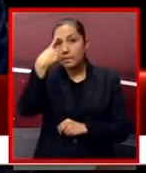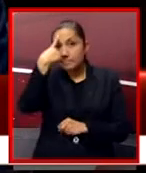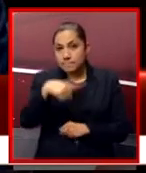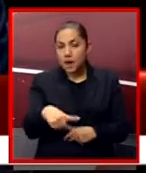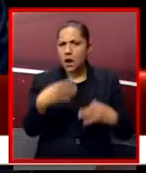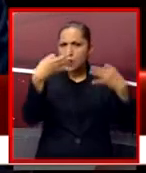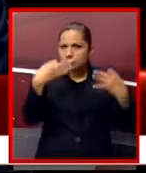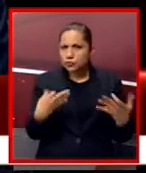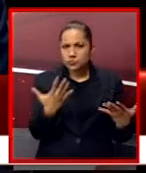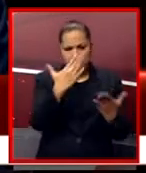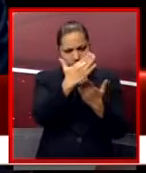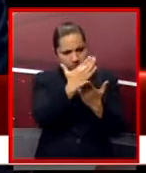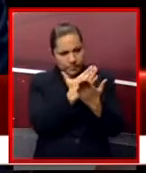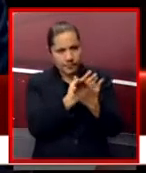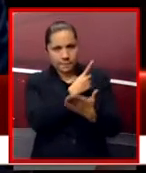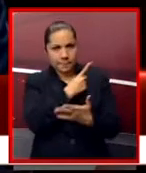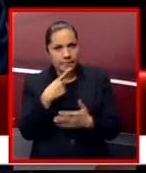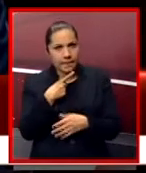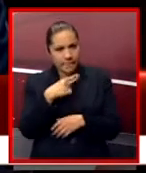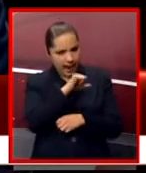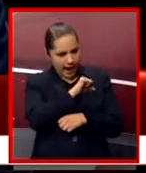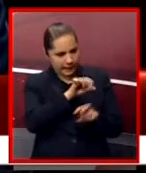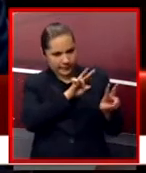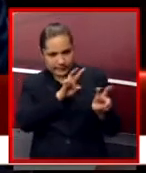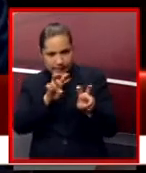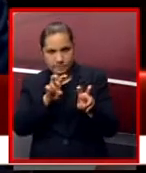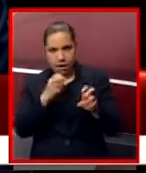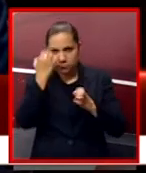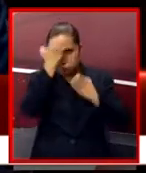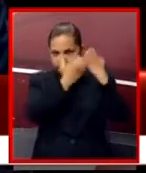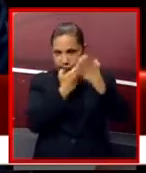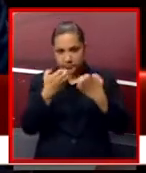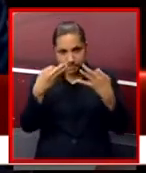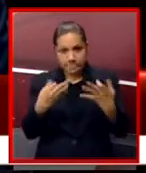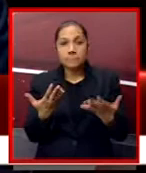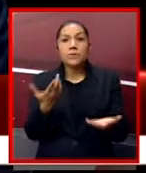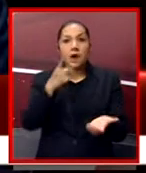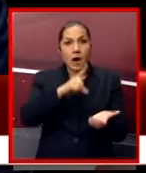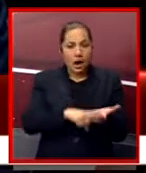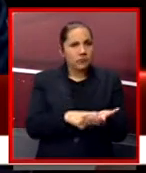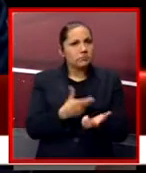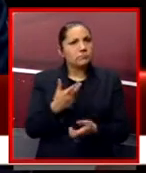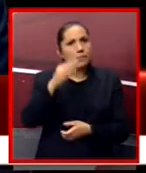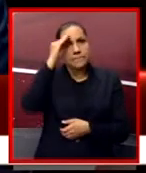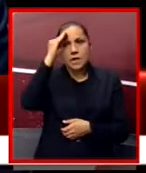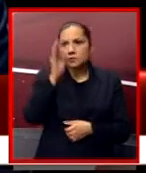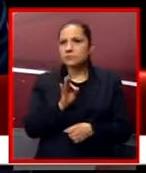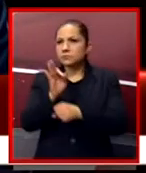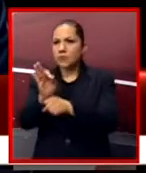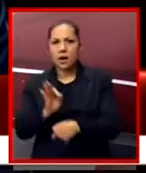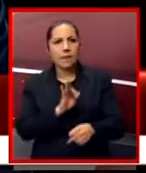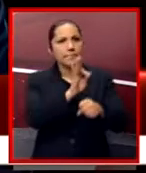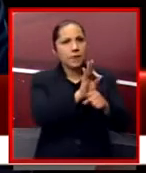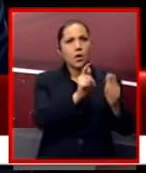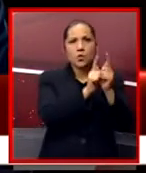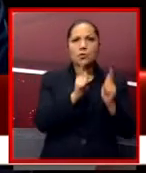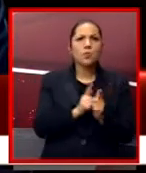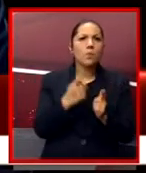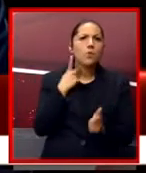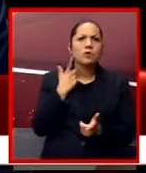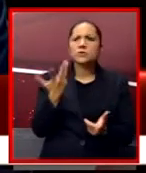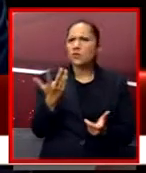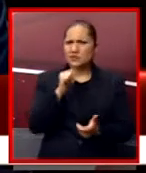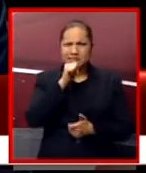calificación técnica, orientándose al bienestar social, sin populismos, sin fórmulas mágicas ni